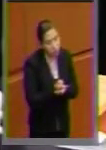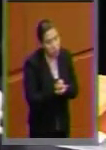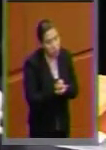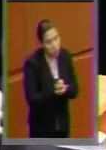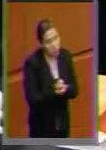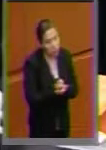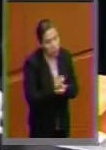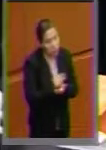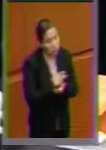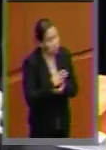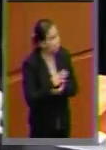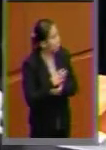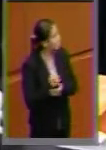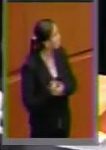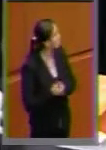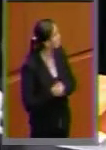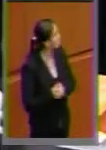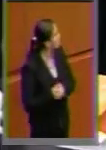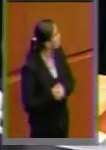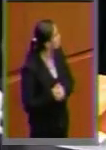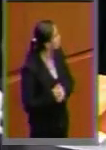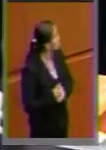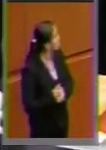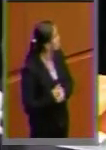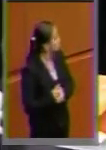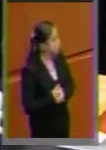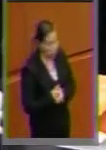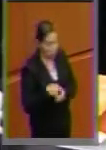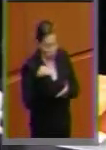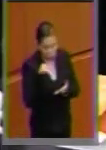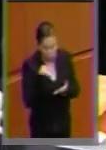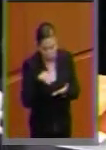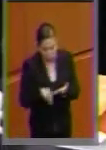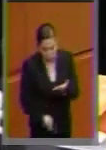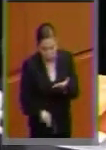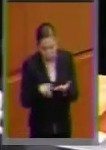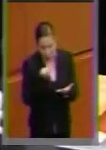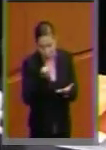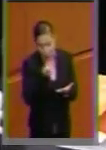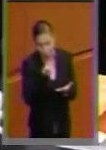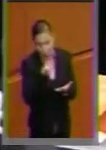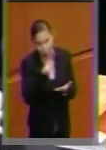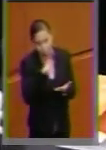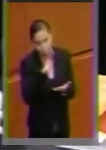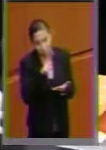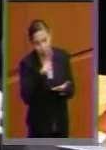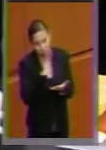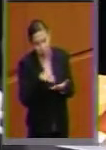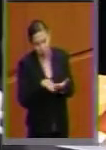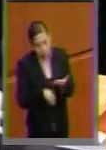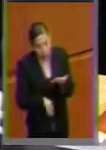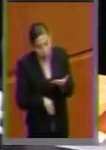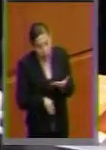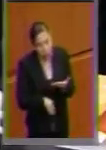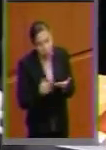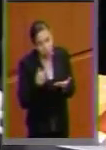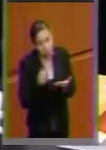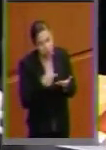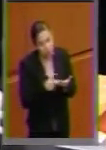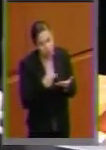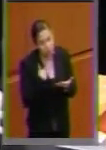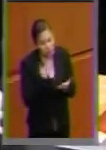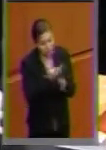hay un problema los delitos y todos la gente que está sentenciada y procesada del anterior